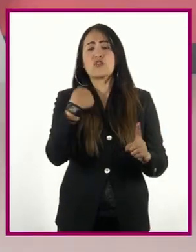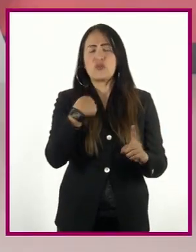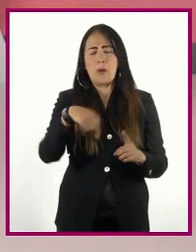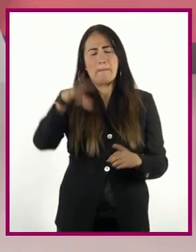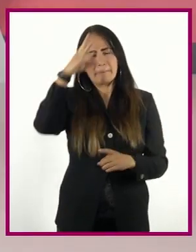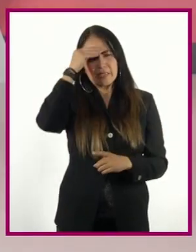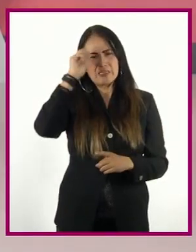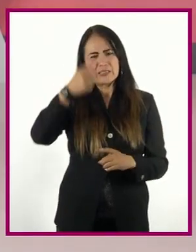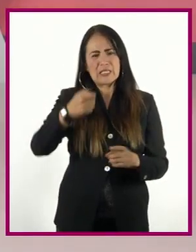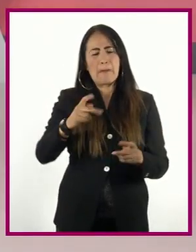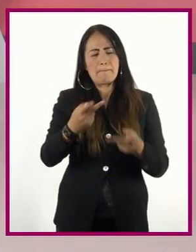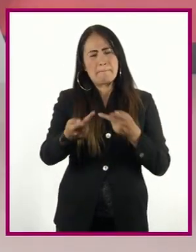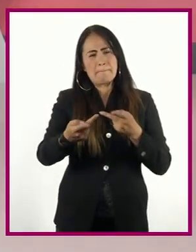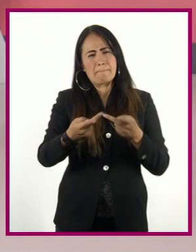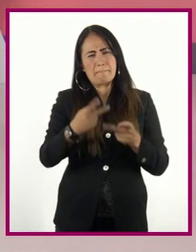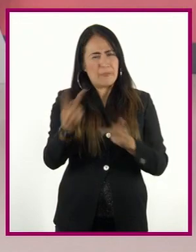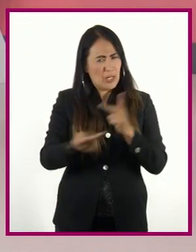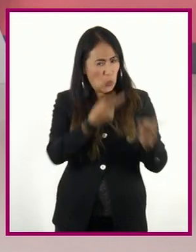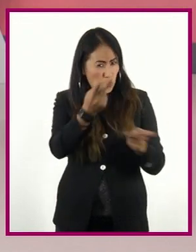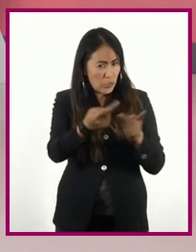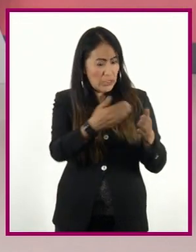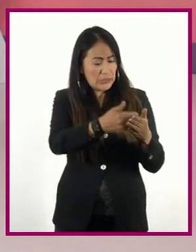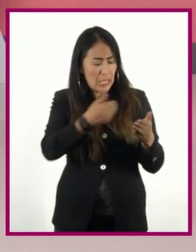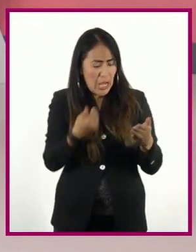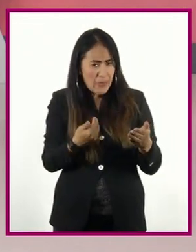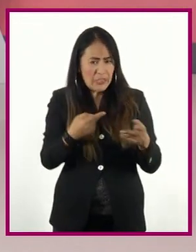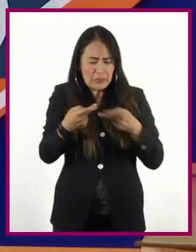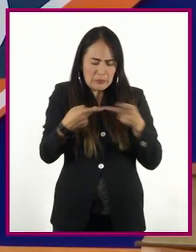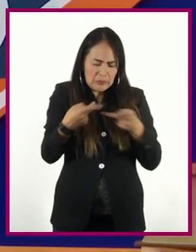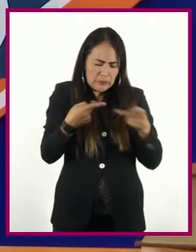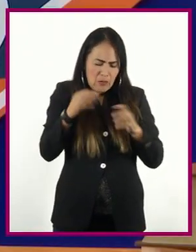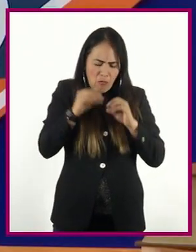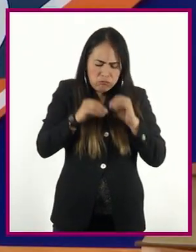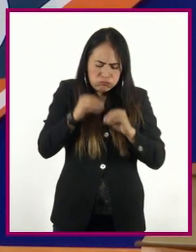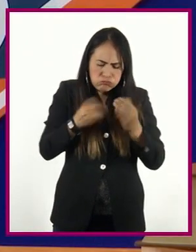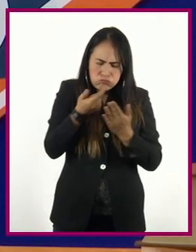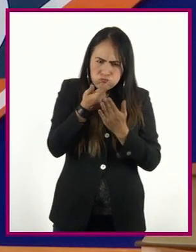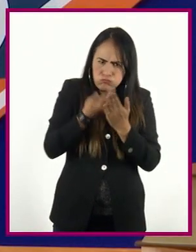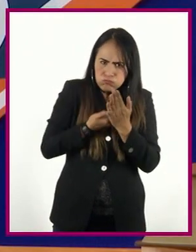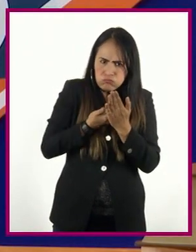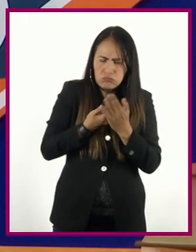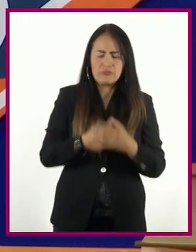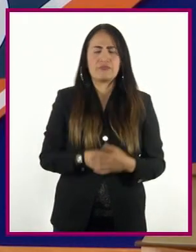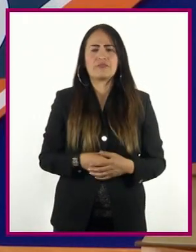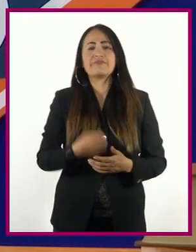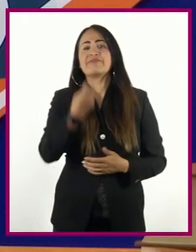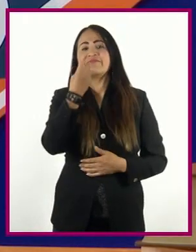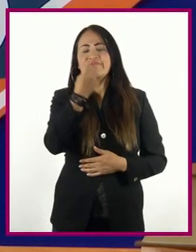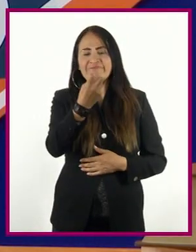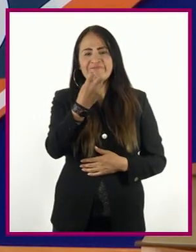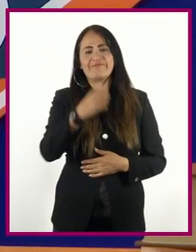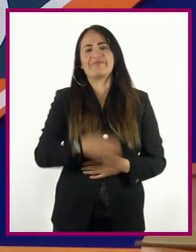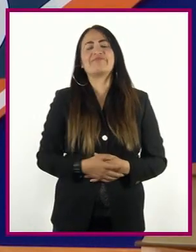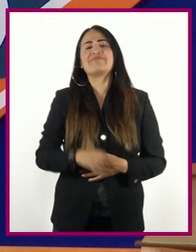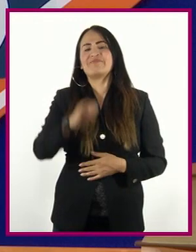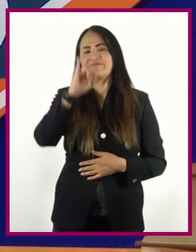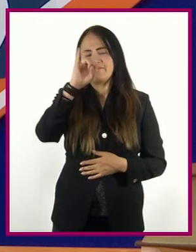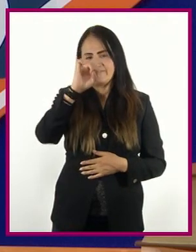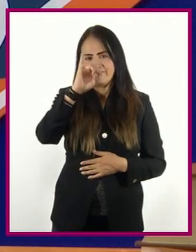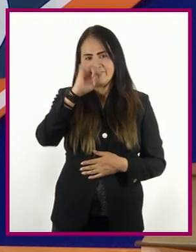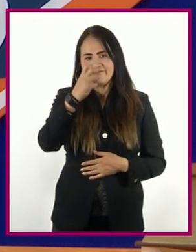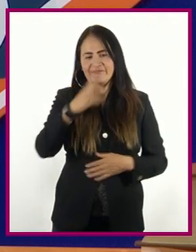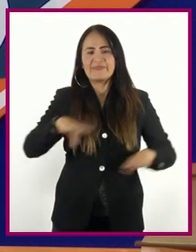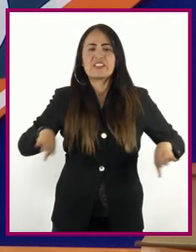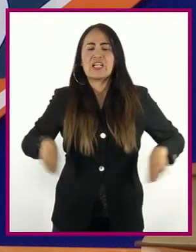entrevista previamente debo preparar las preguntas que formularé. Esto que nos acabas de compartir es una